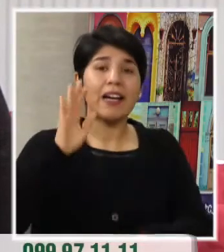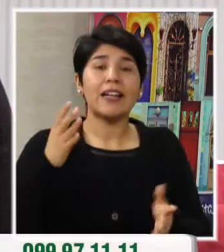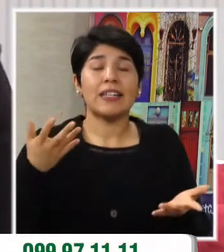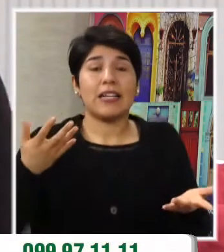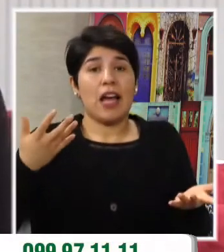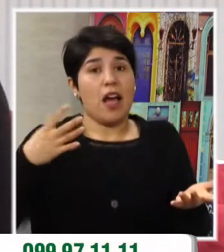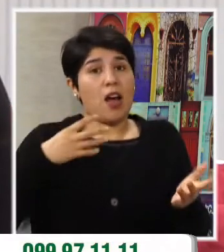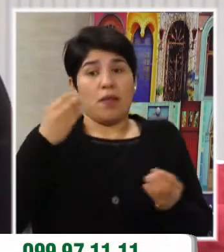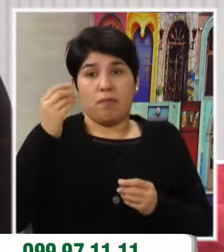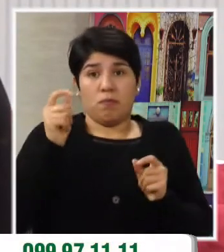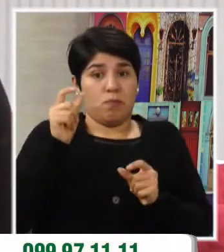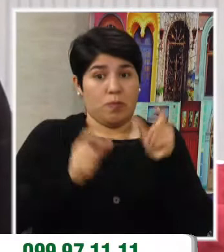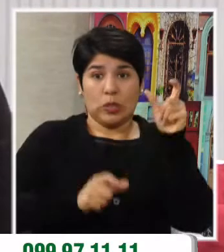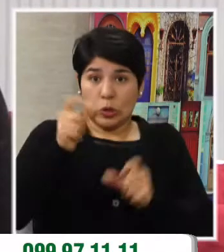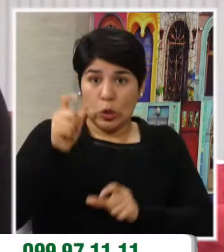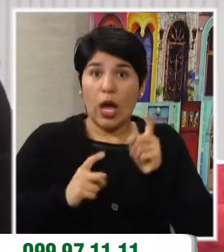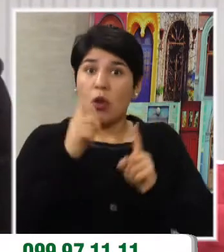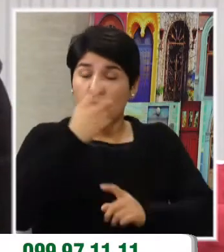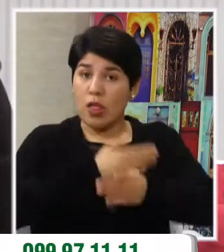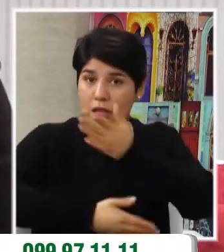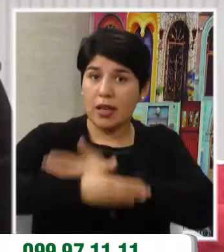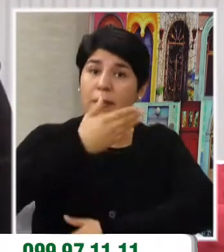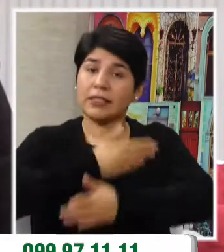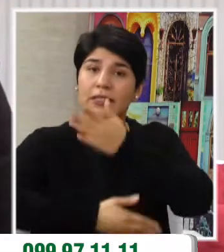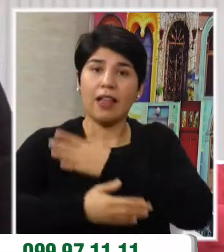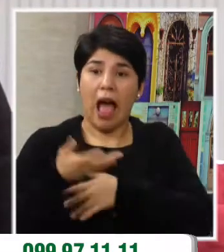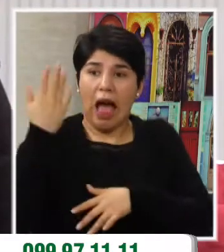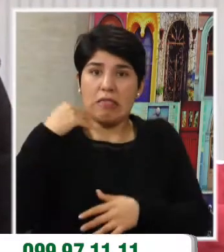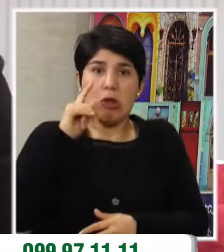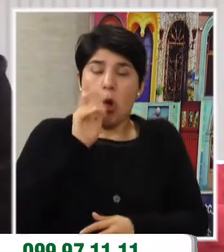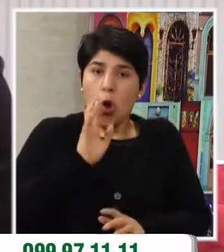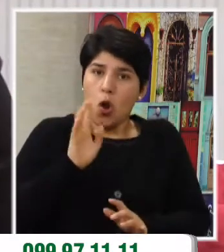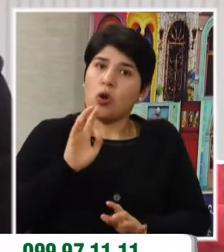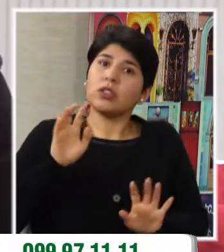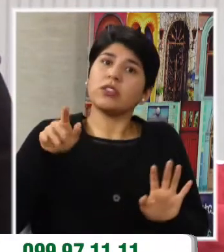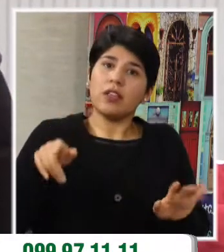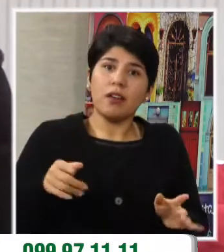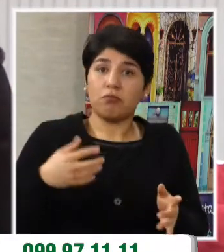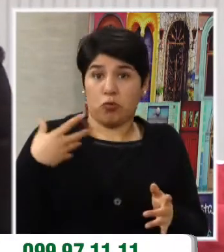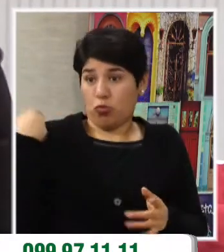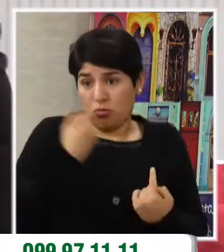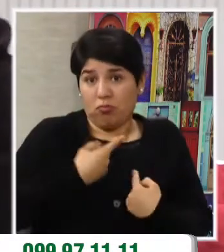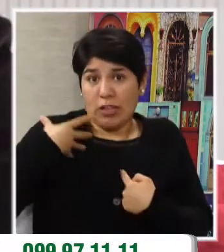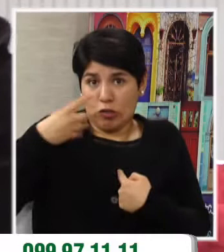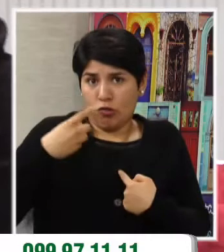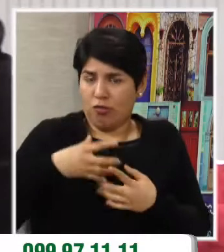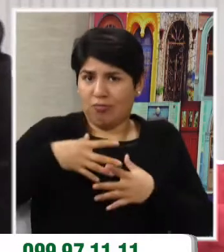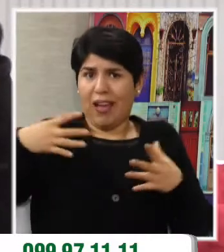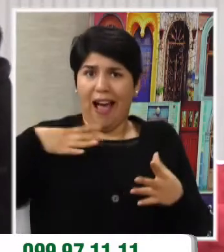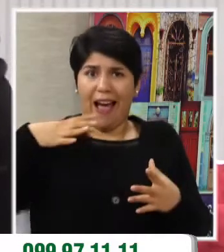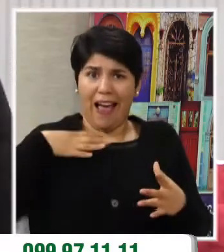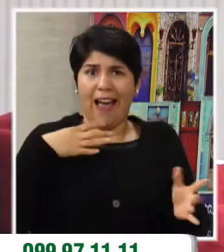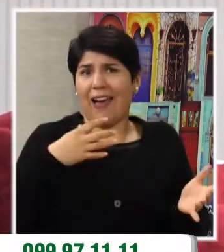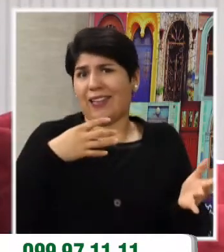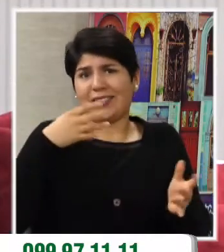hemos llegado a muchas personas en situación de discapacidad que no conocíamos a pesar que la dirección es grande y siempre se ha